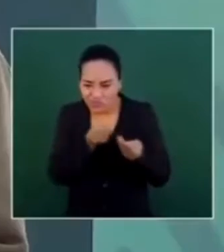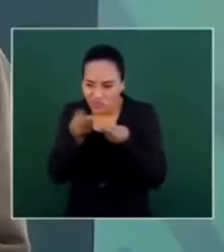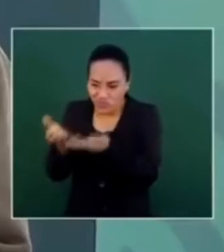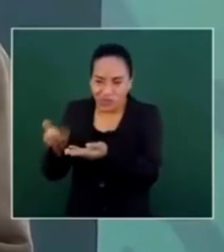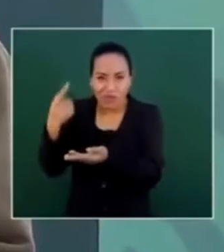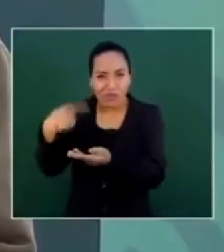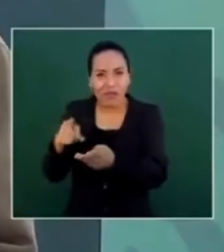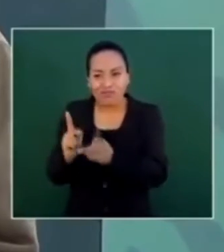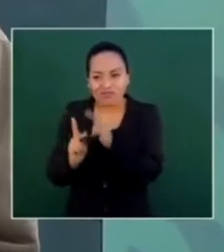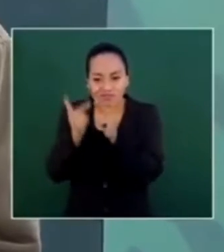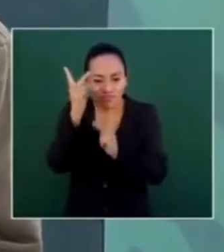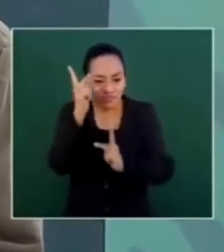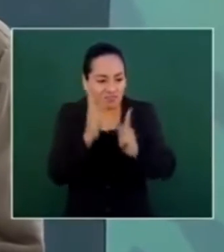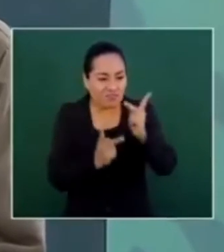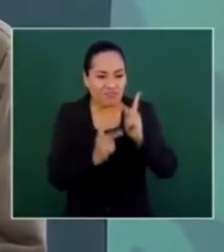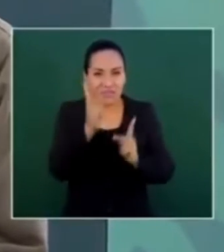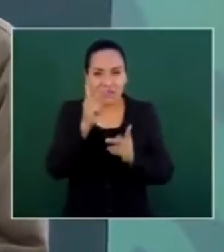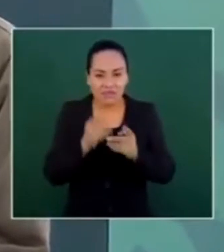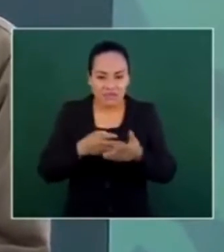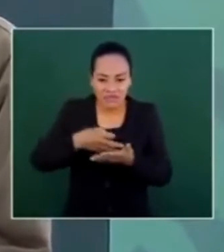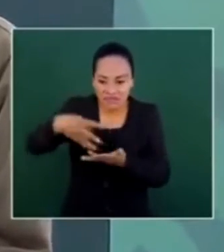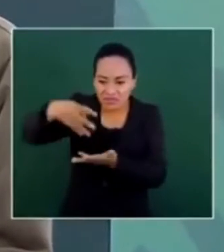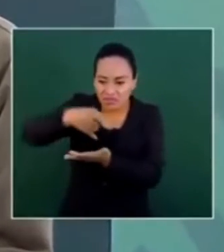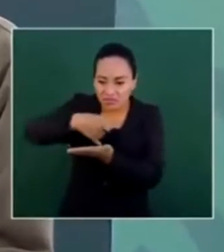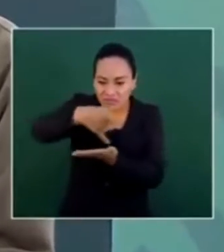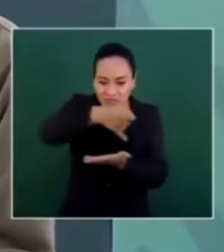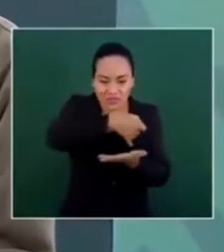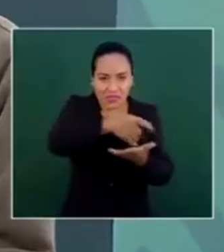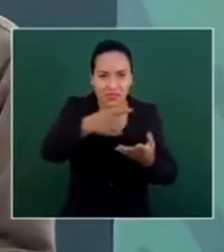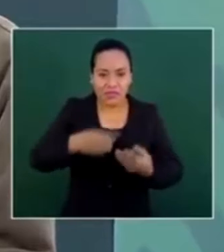porque no he visto